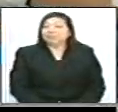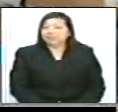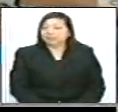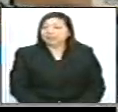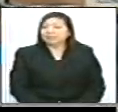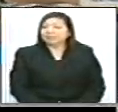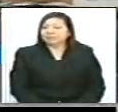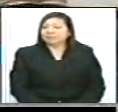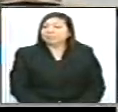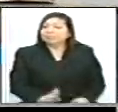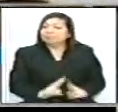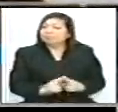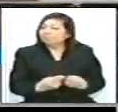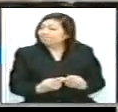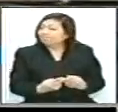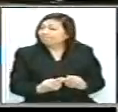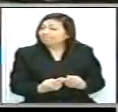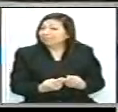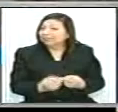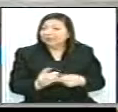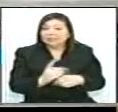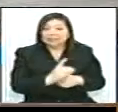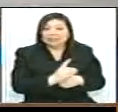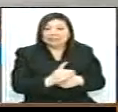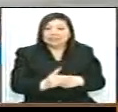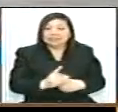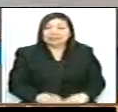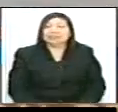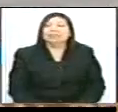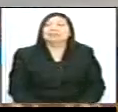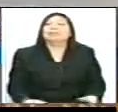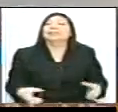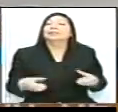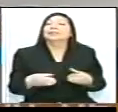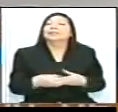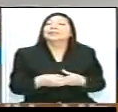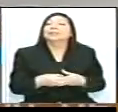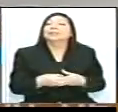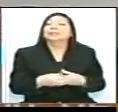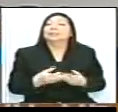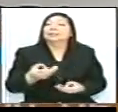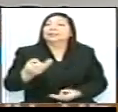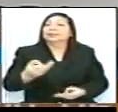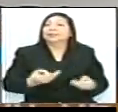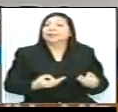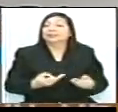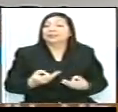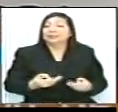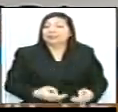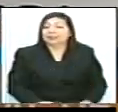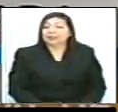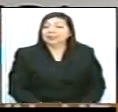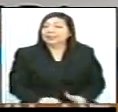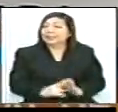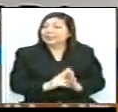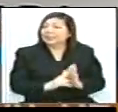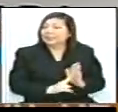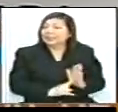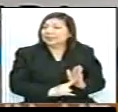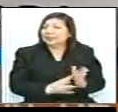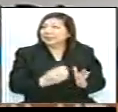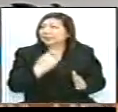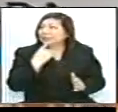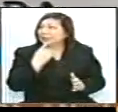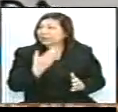ven, esta es una sesión descentralizada de la Comisión de Presupuesto y Cuenta General de la República, y quiero